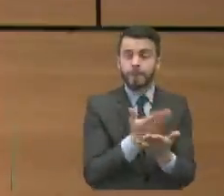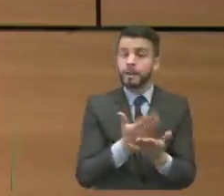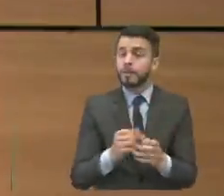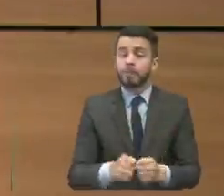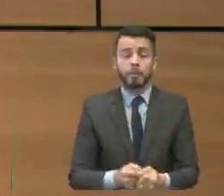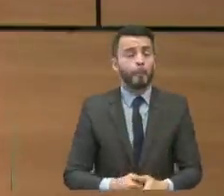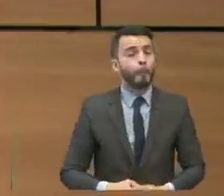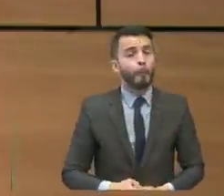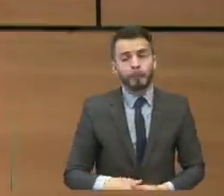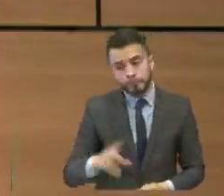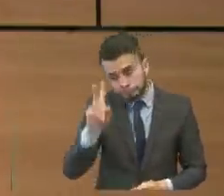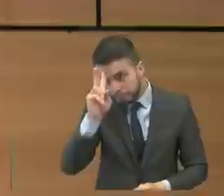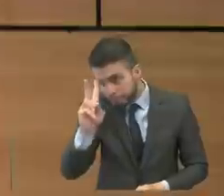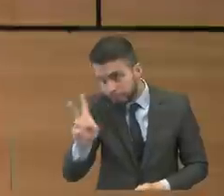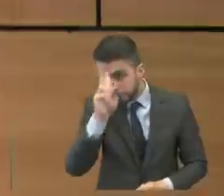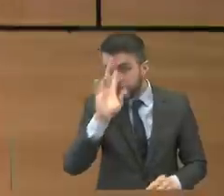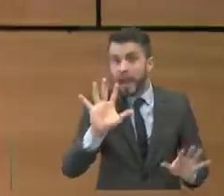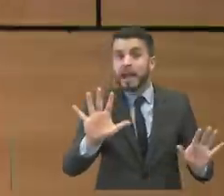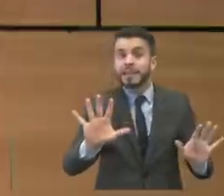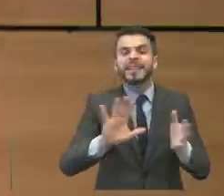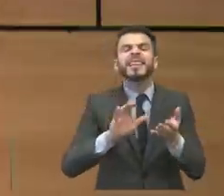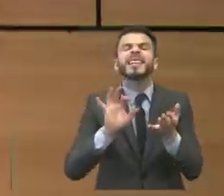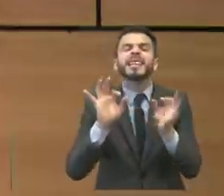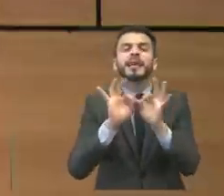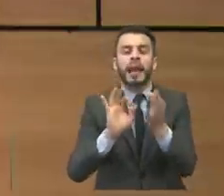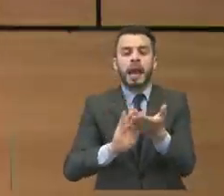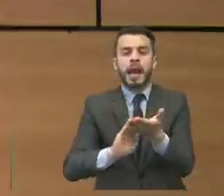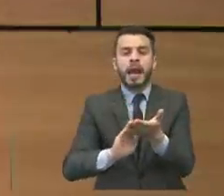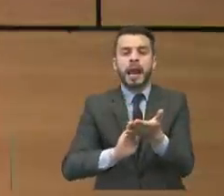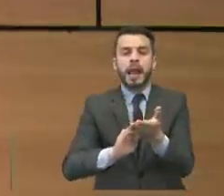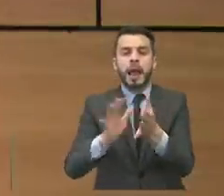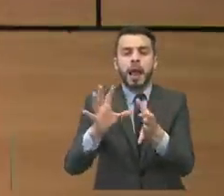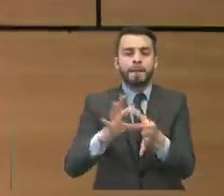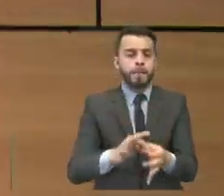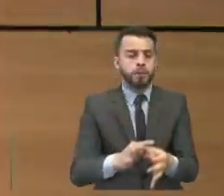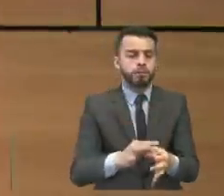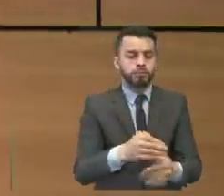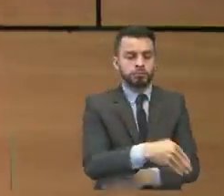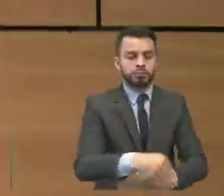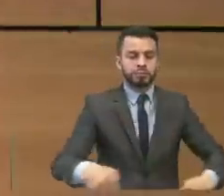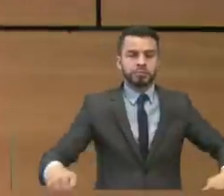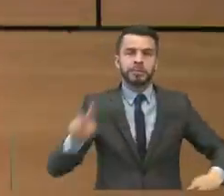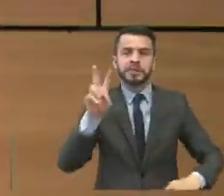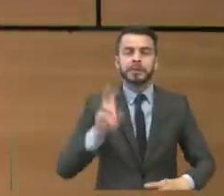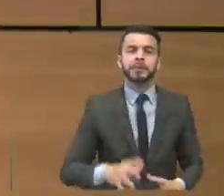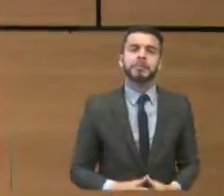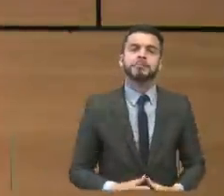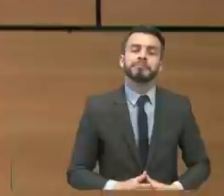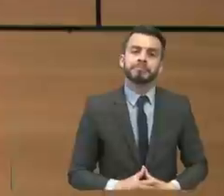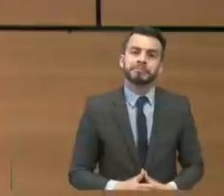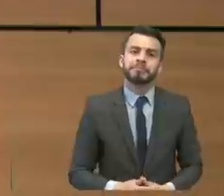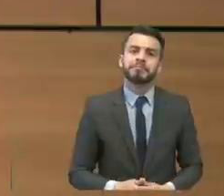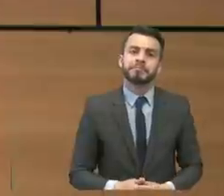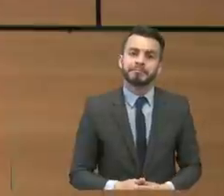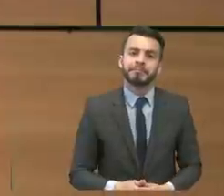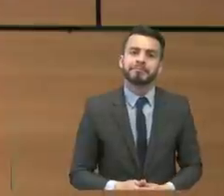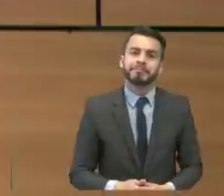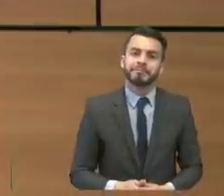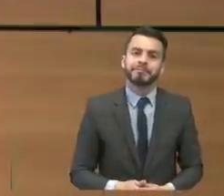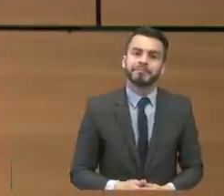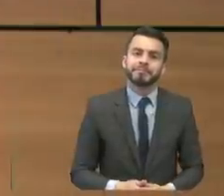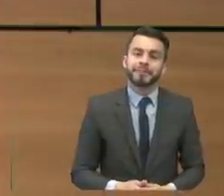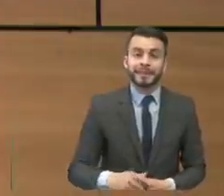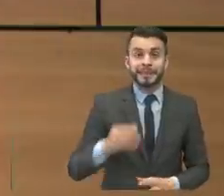respeta, lo mejora y lo integra al corredor. Ni uno. El 50% del